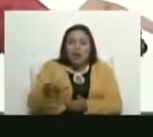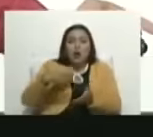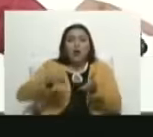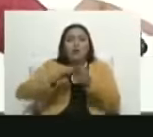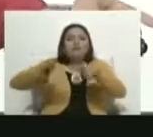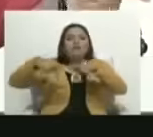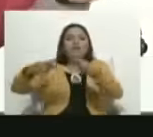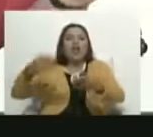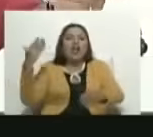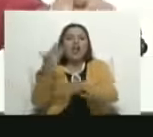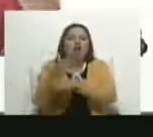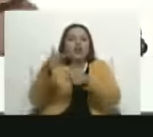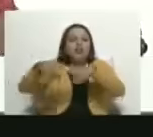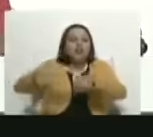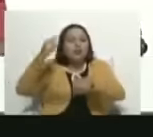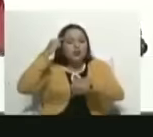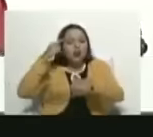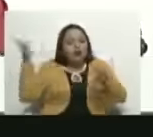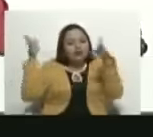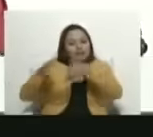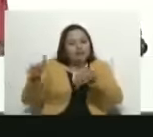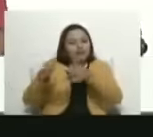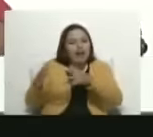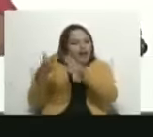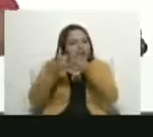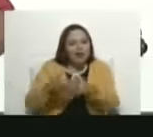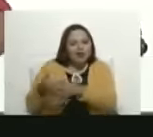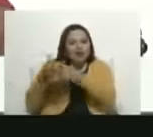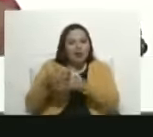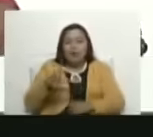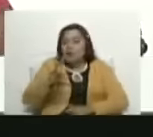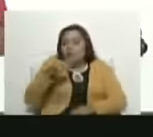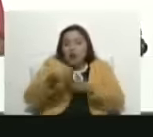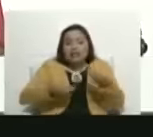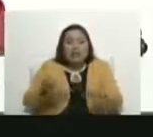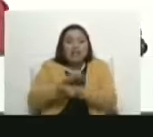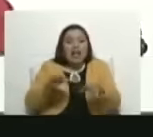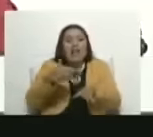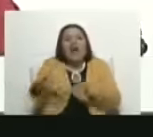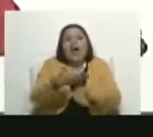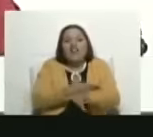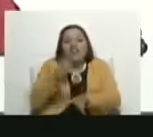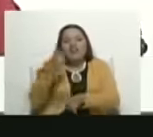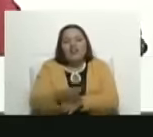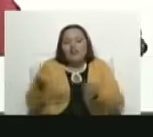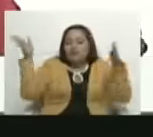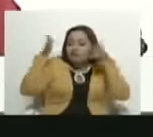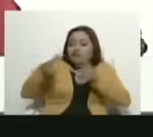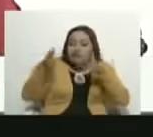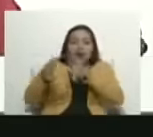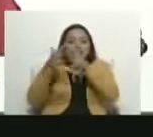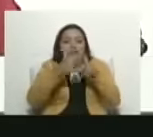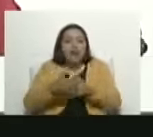del día de hoy las ordenó Estados Unidos. Ellos no hacen nada que Estados Unidos no les ordene.